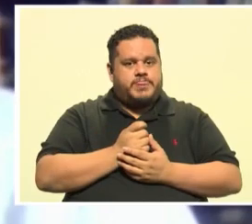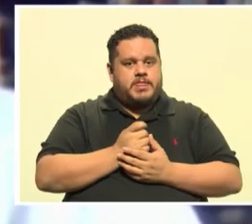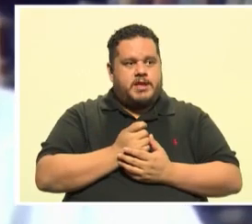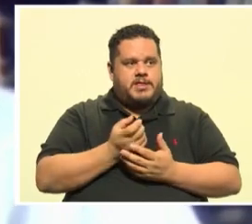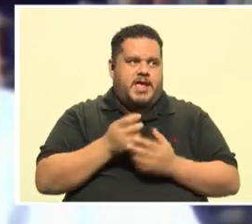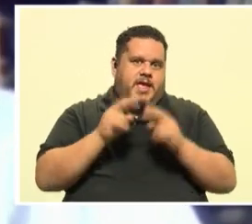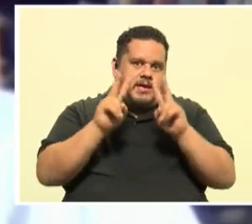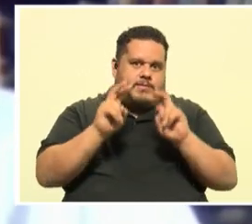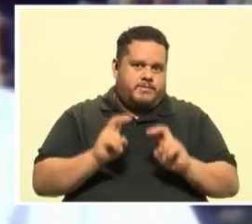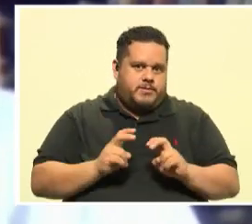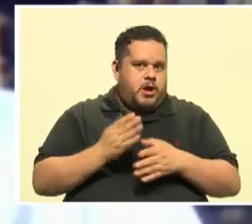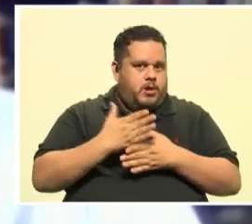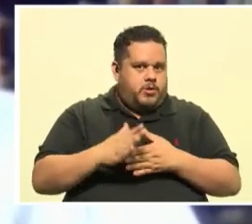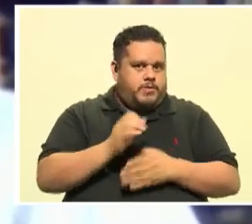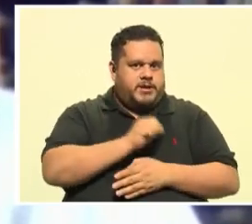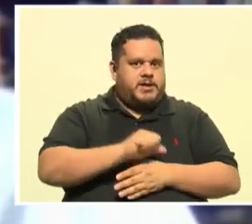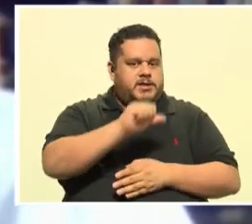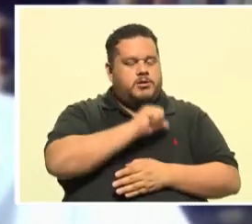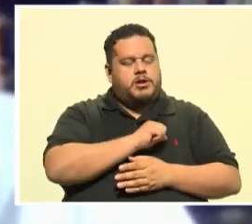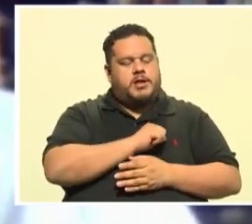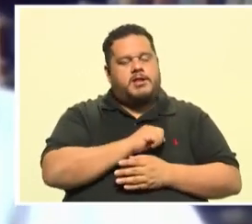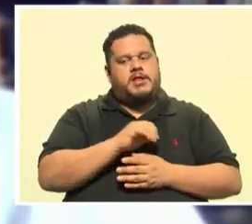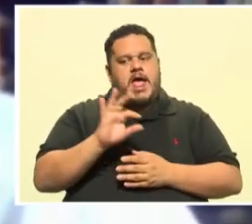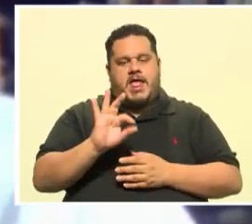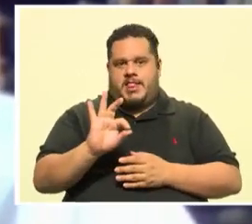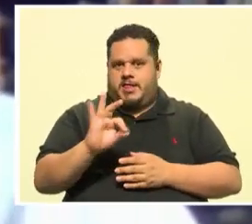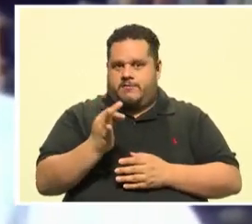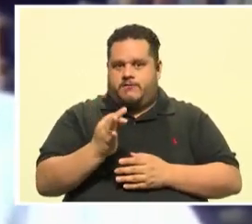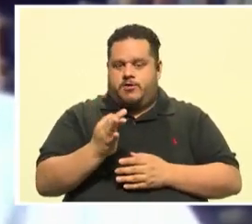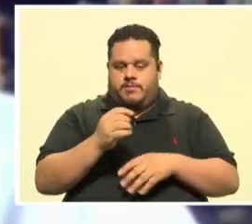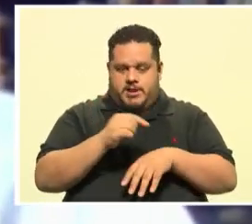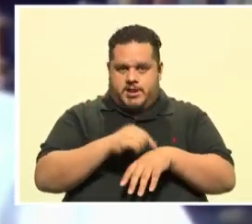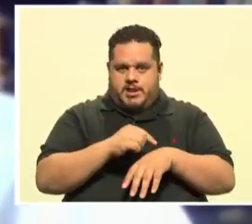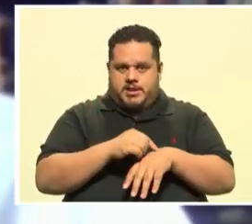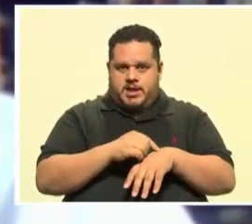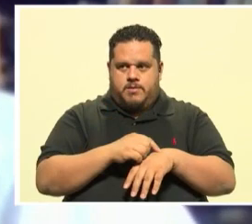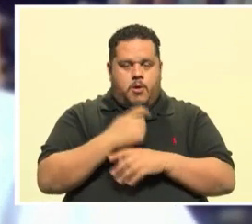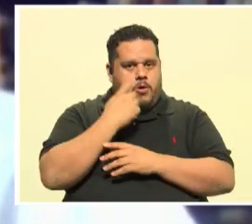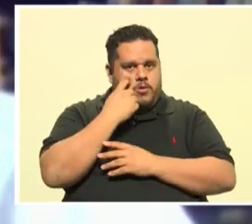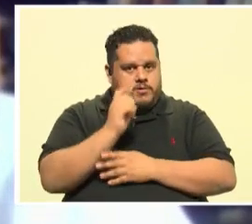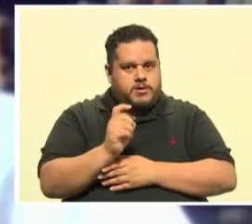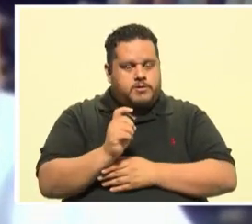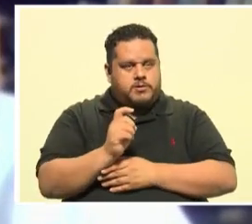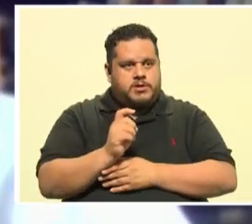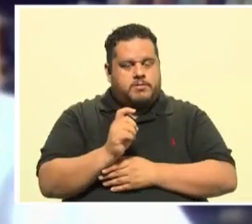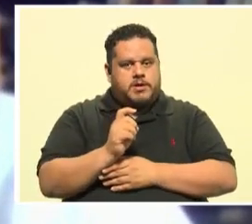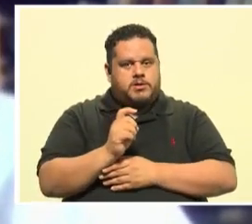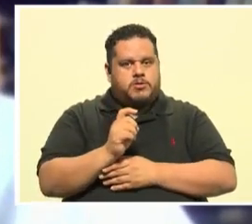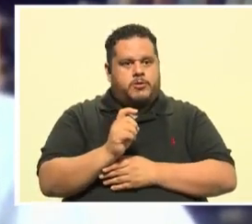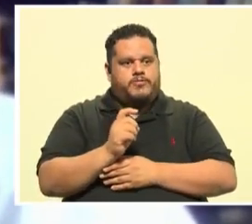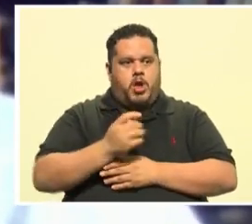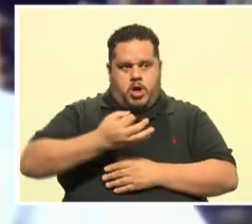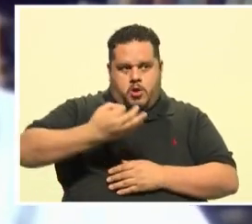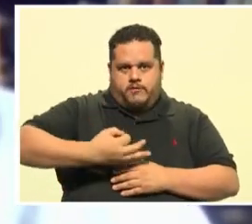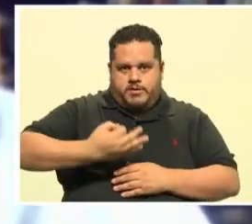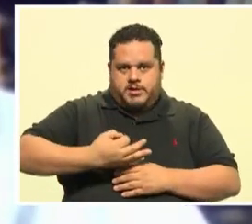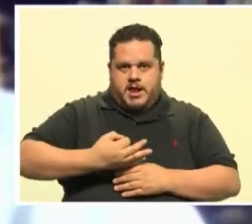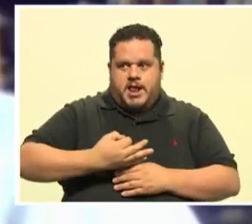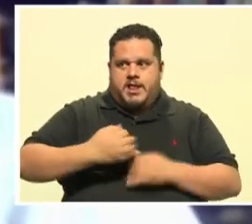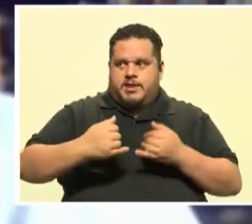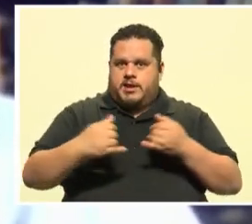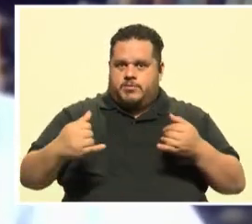una zona como de una especie de interregno, de una zona intermedia, en el sentido